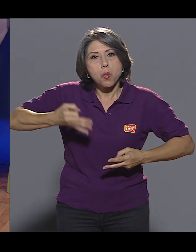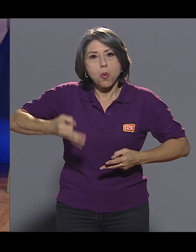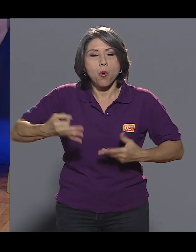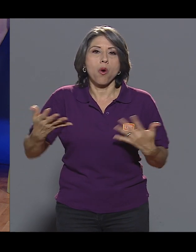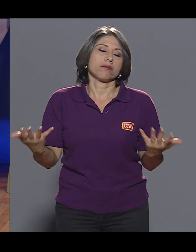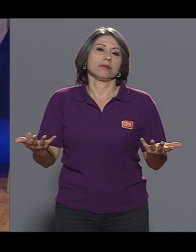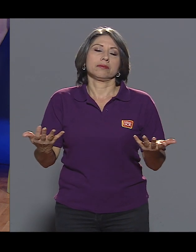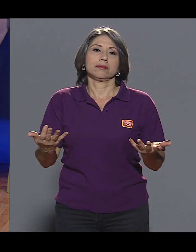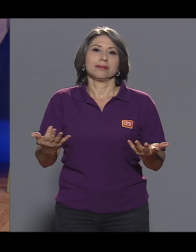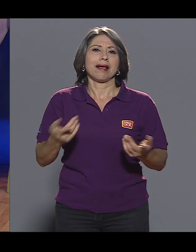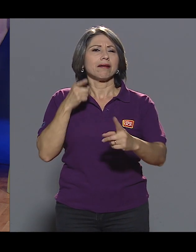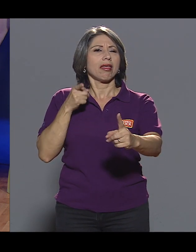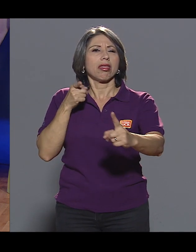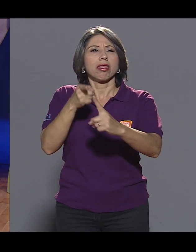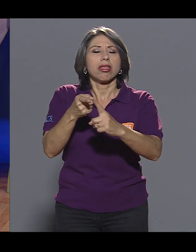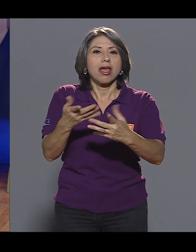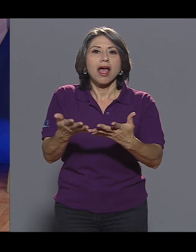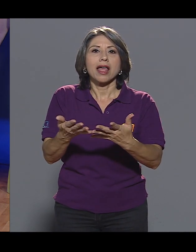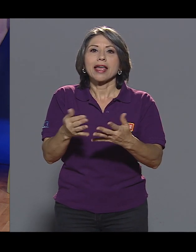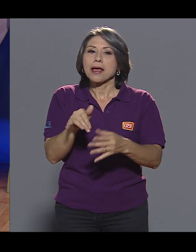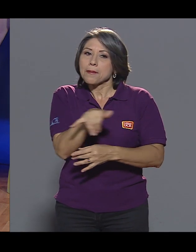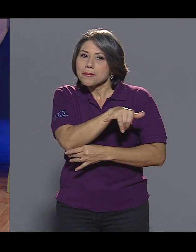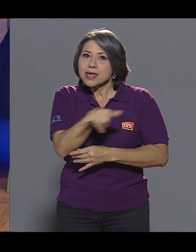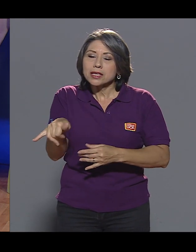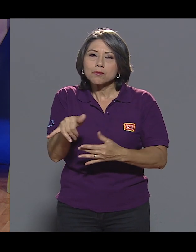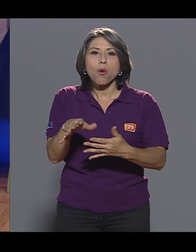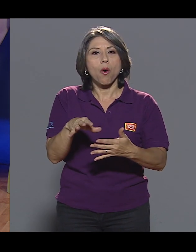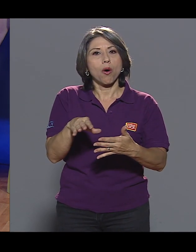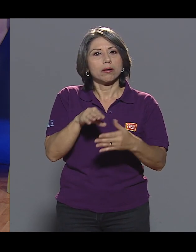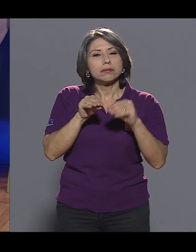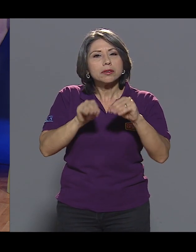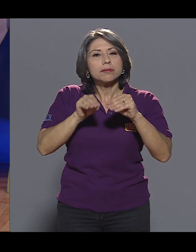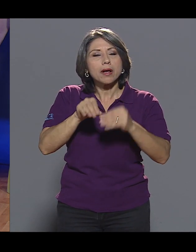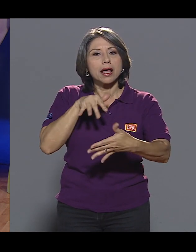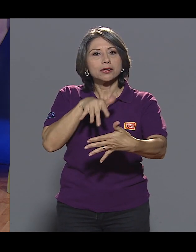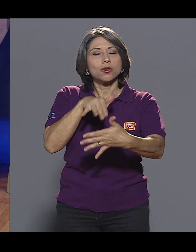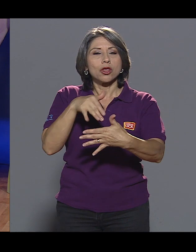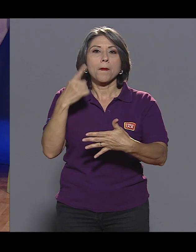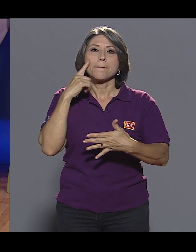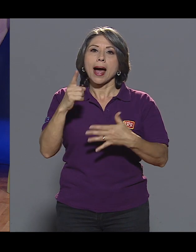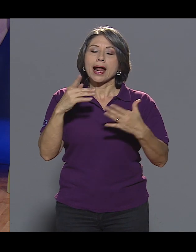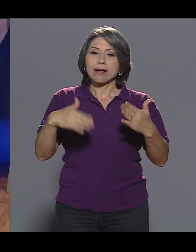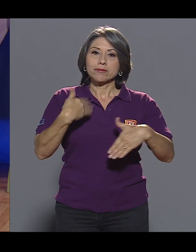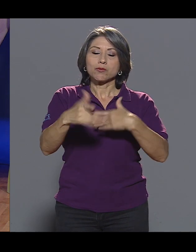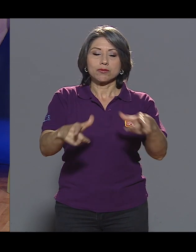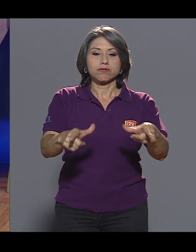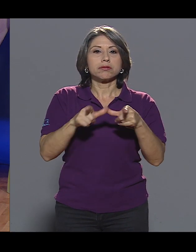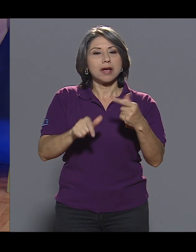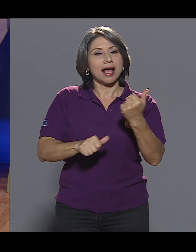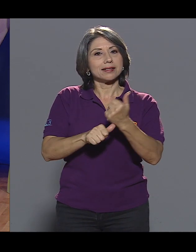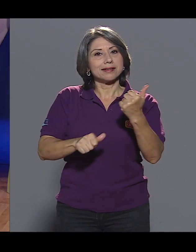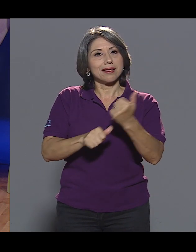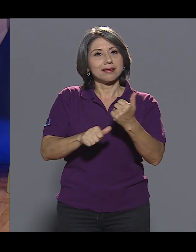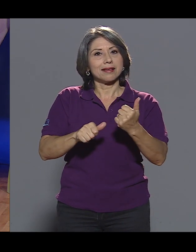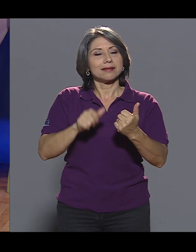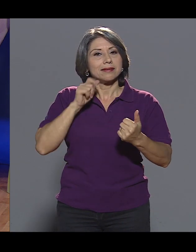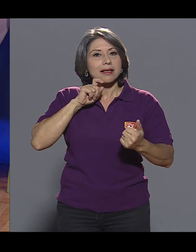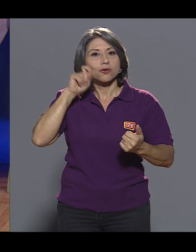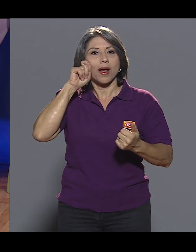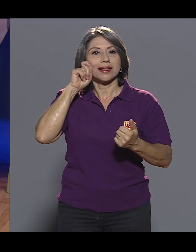La idea es que llegue a haber esa misma formación para asistentes sexuales que le asistan en